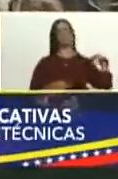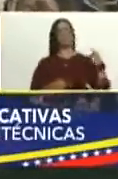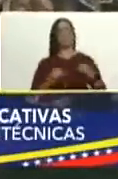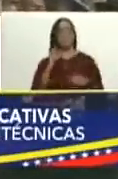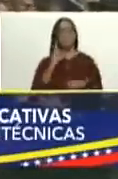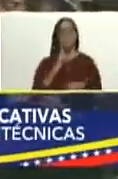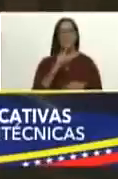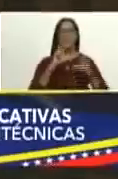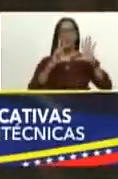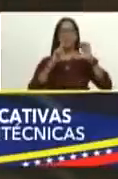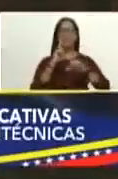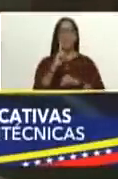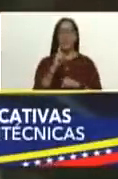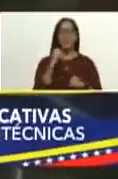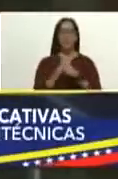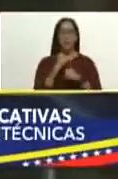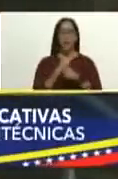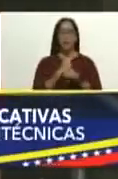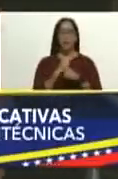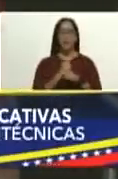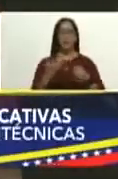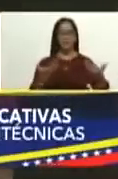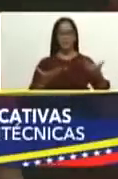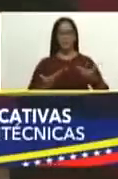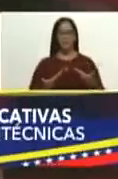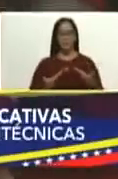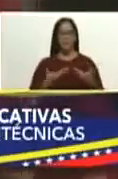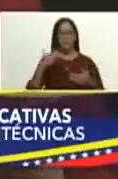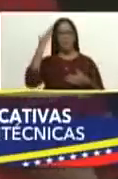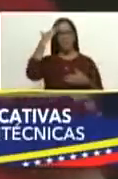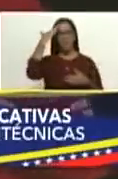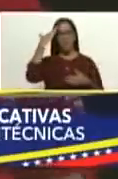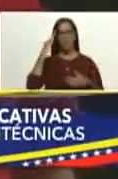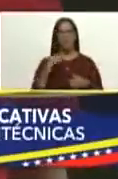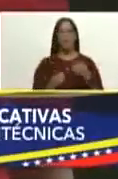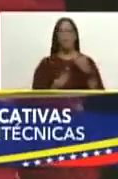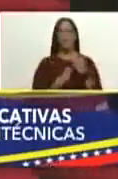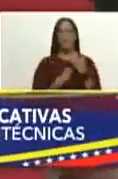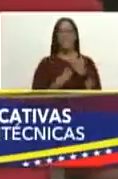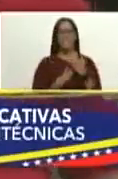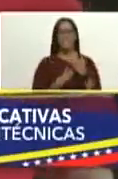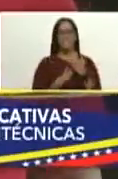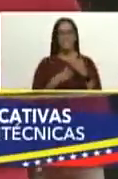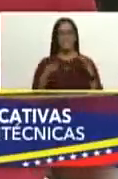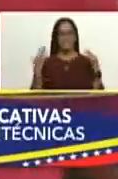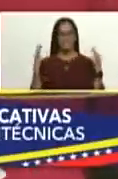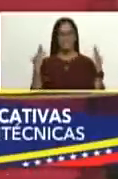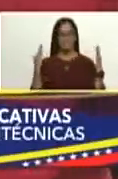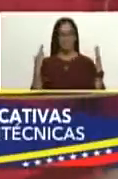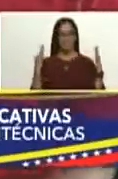...181 trabajadoras y trabajadores reciben certificados de saberes por el INSES.